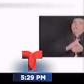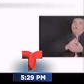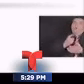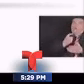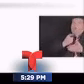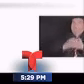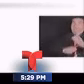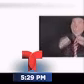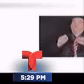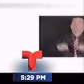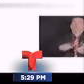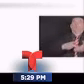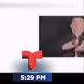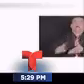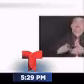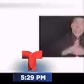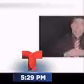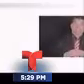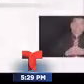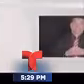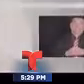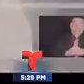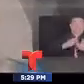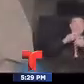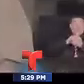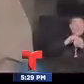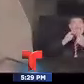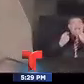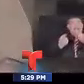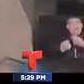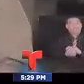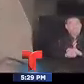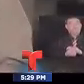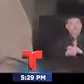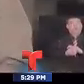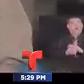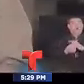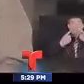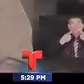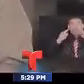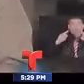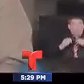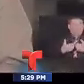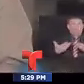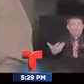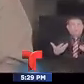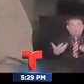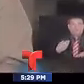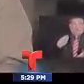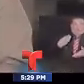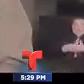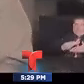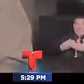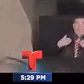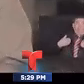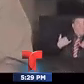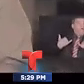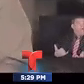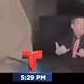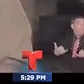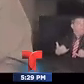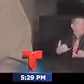médicos a precios que podrán pagar. Estos cambios los lograremos con los recursos disponibles